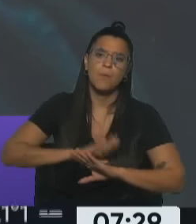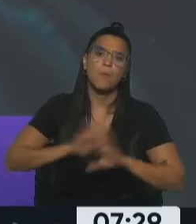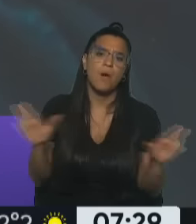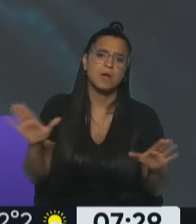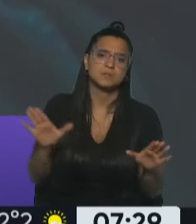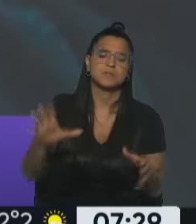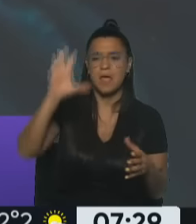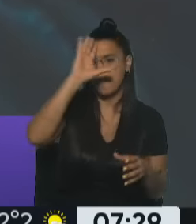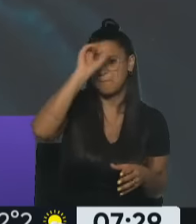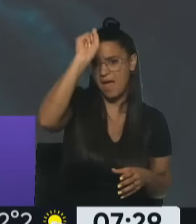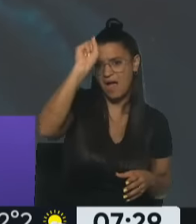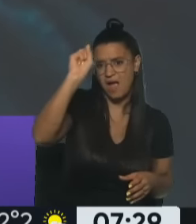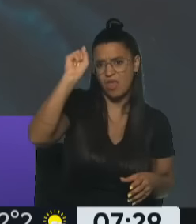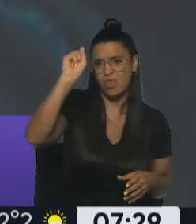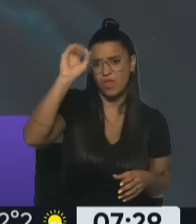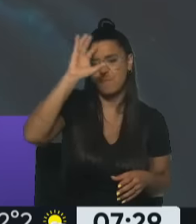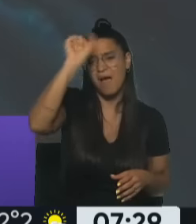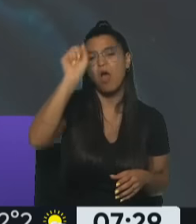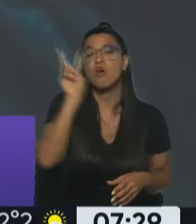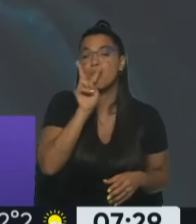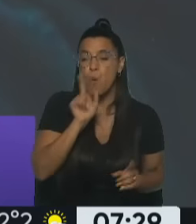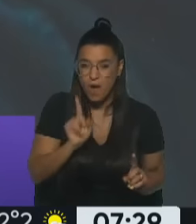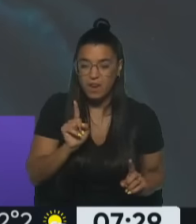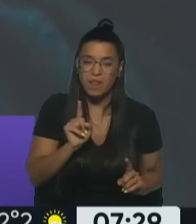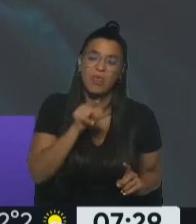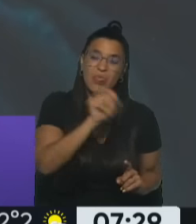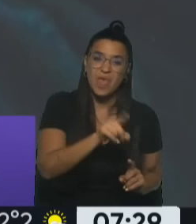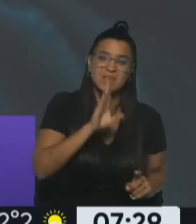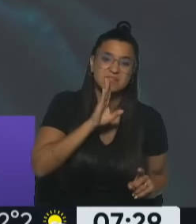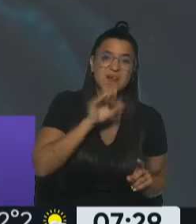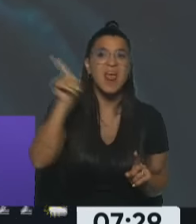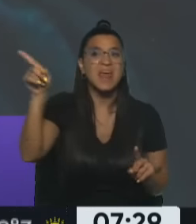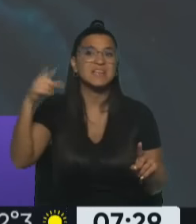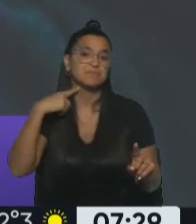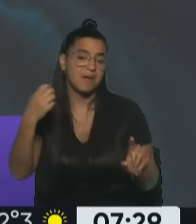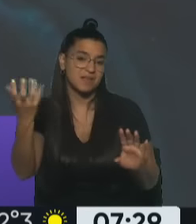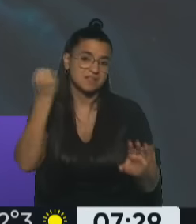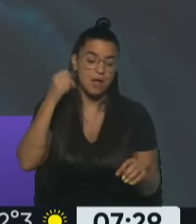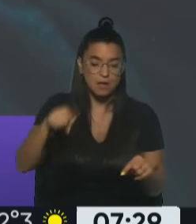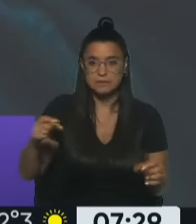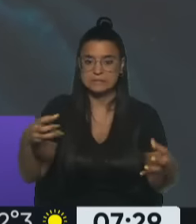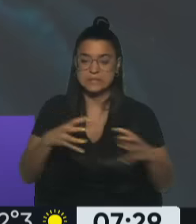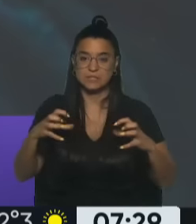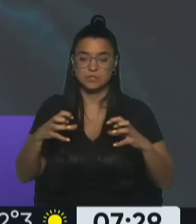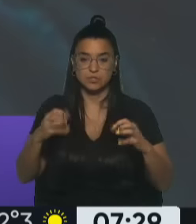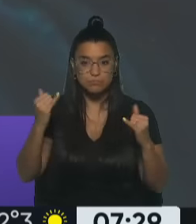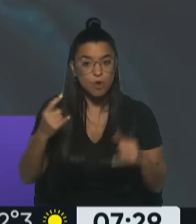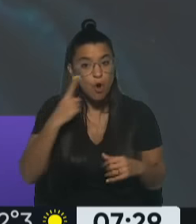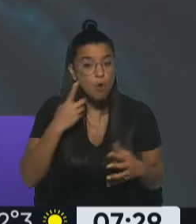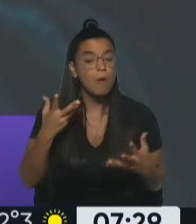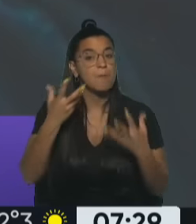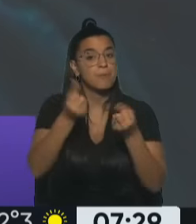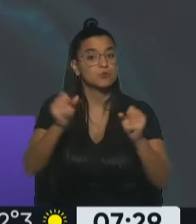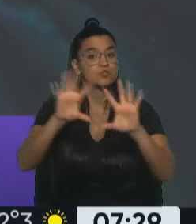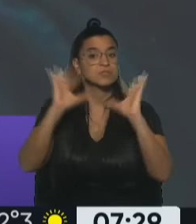su embajadora en realidad, de Israel en España. Así que aumenta la tensión y ojo, porque el apoyo